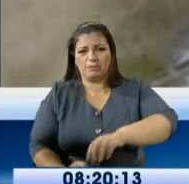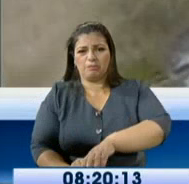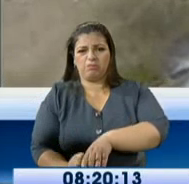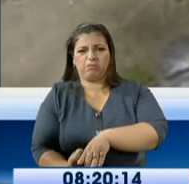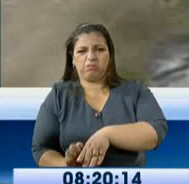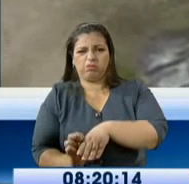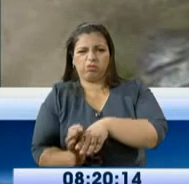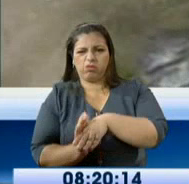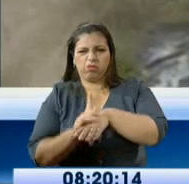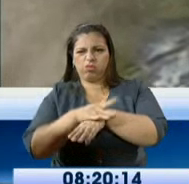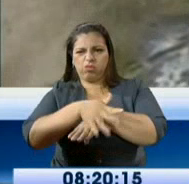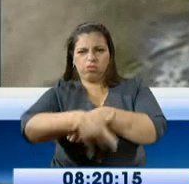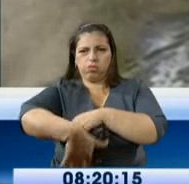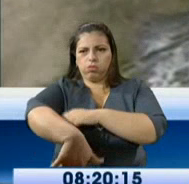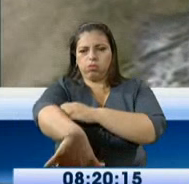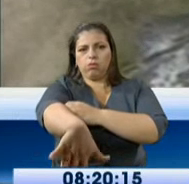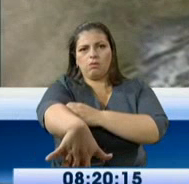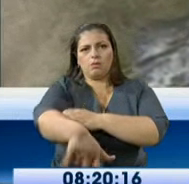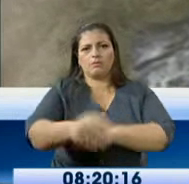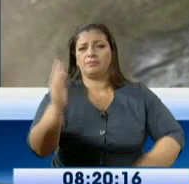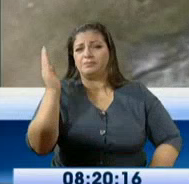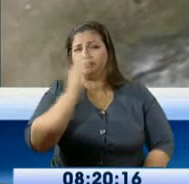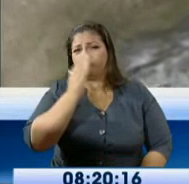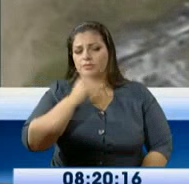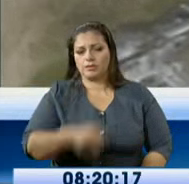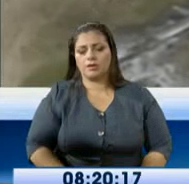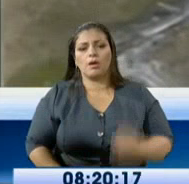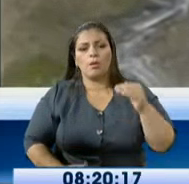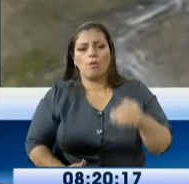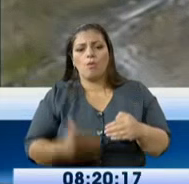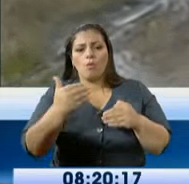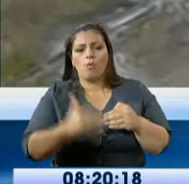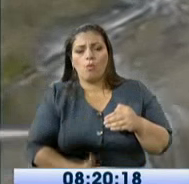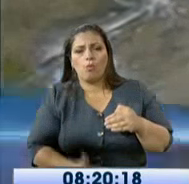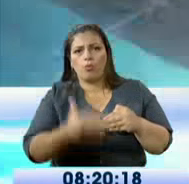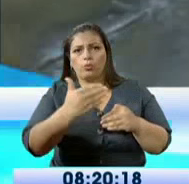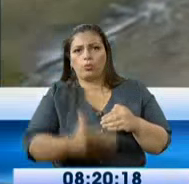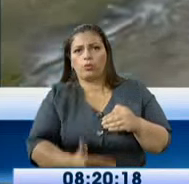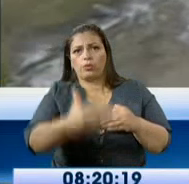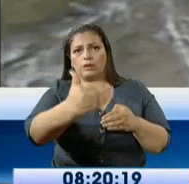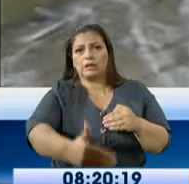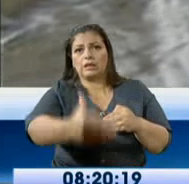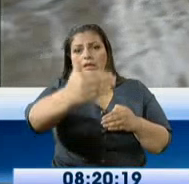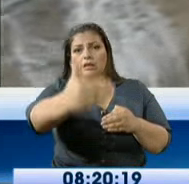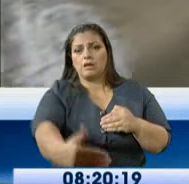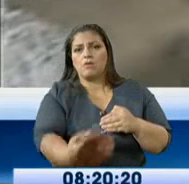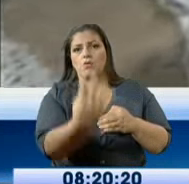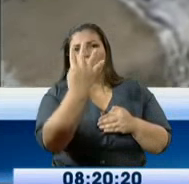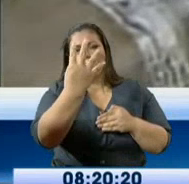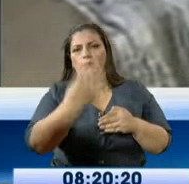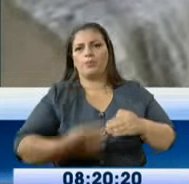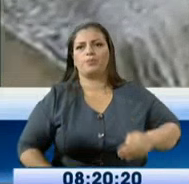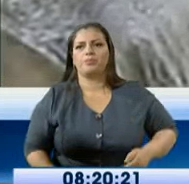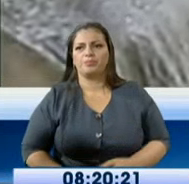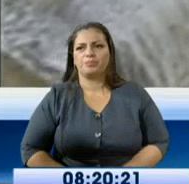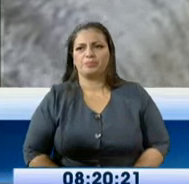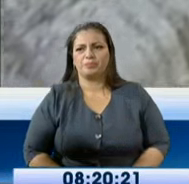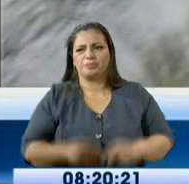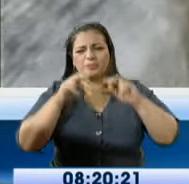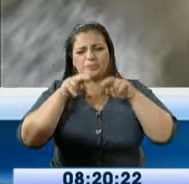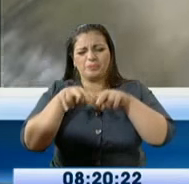tienen en aproximadamente unas 3-4 cuadras a la redonda. Ellos están bordeados, regados